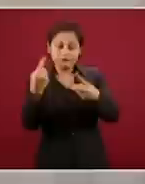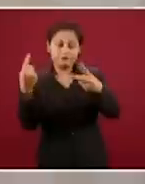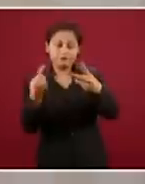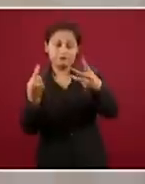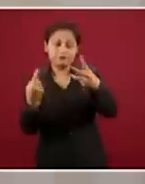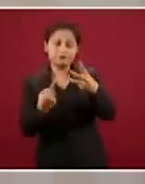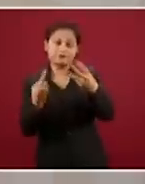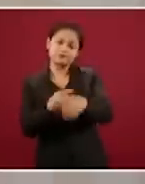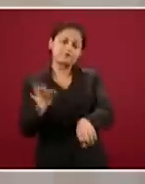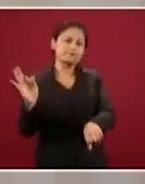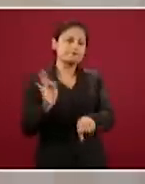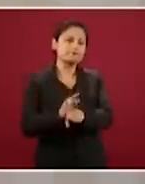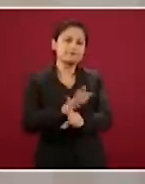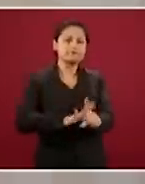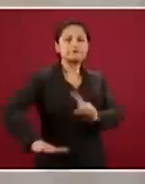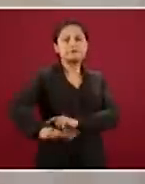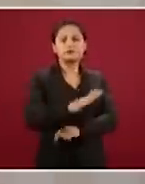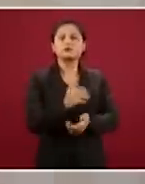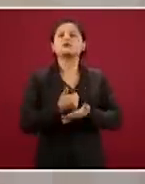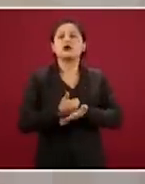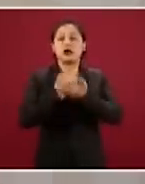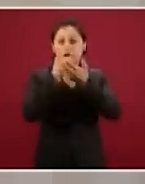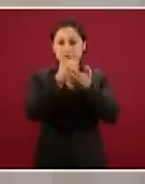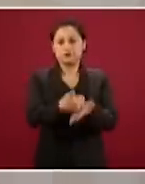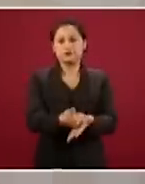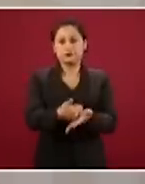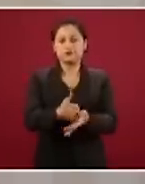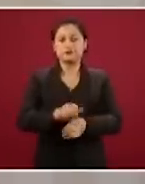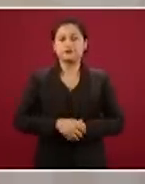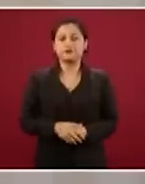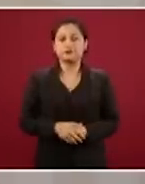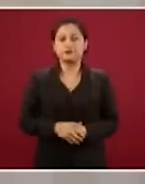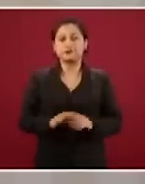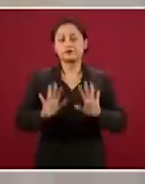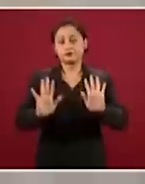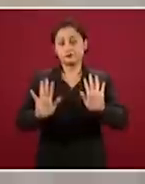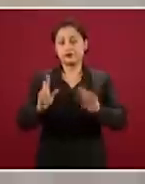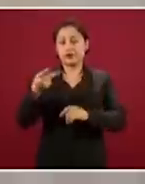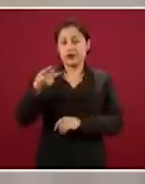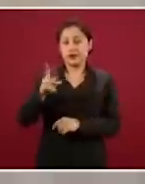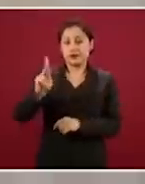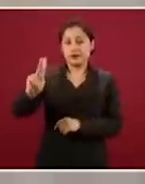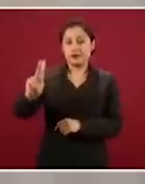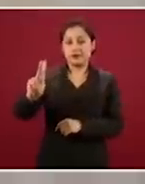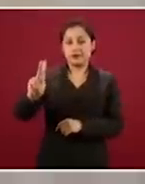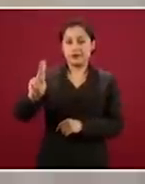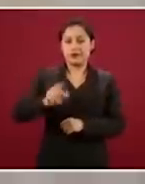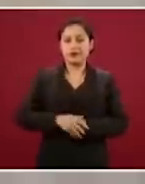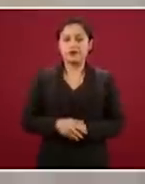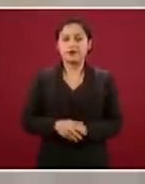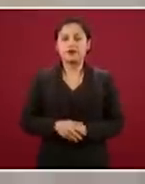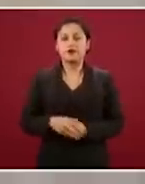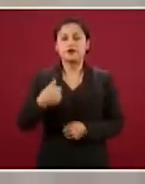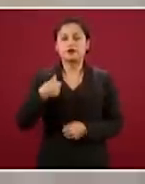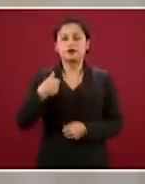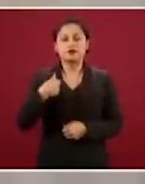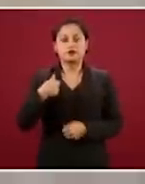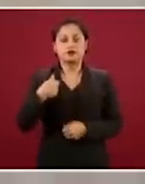ayuda. No estoy diciendo que hay jauja,